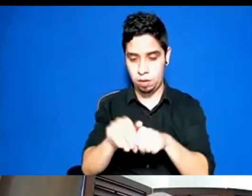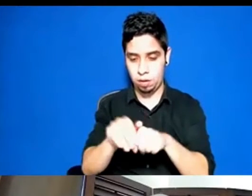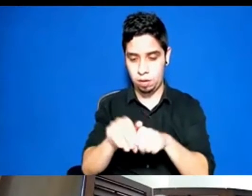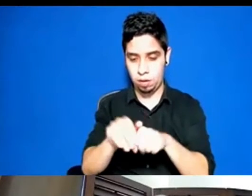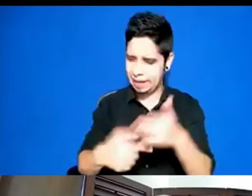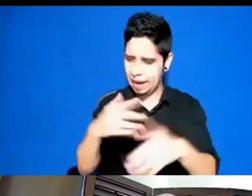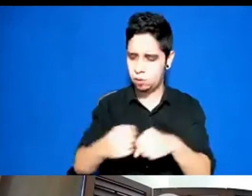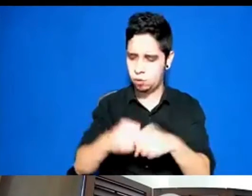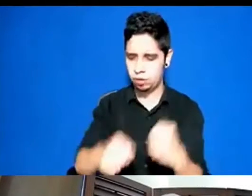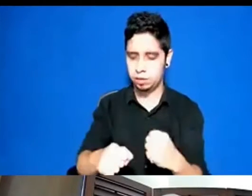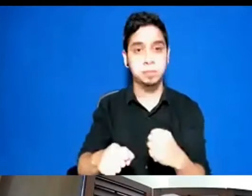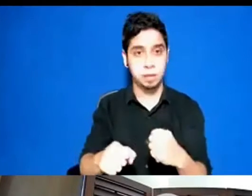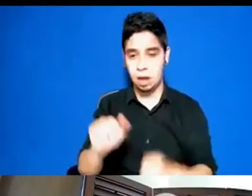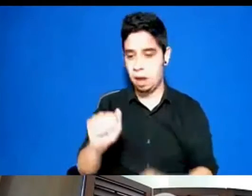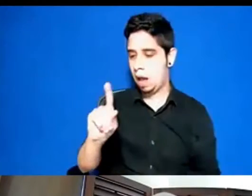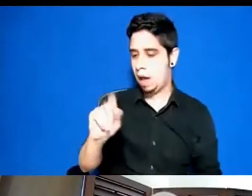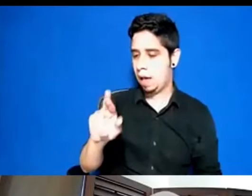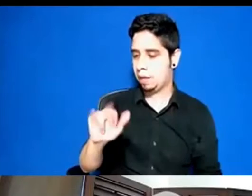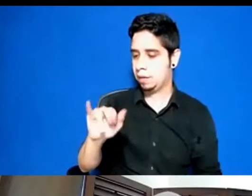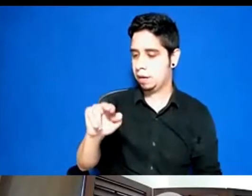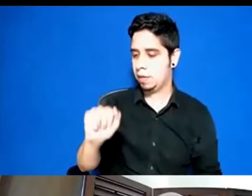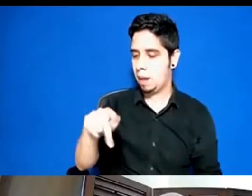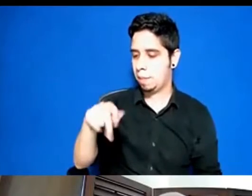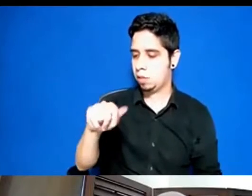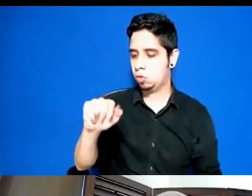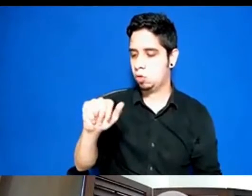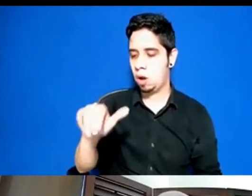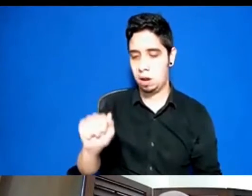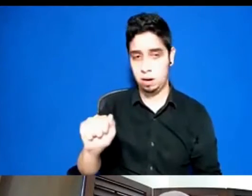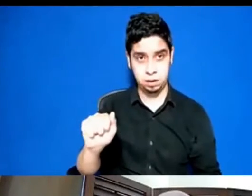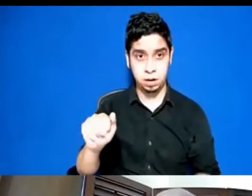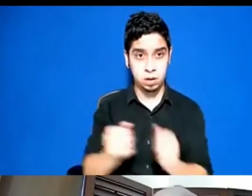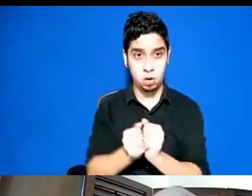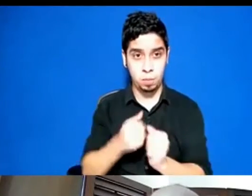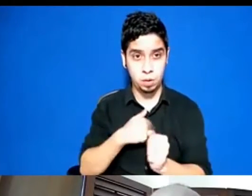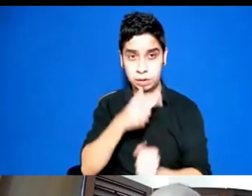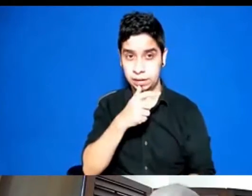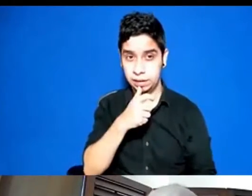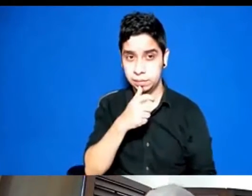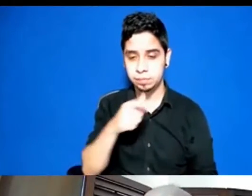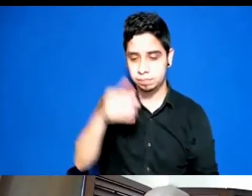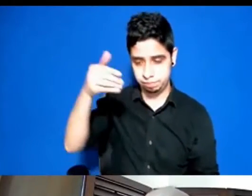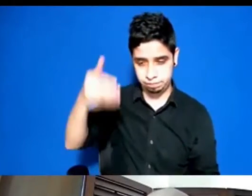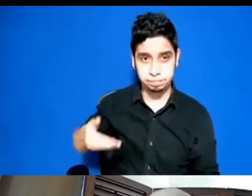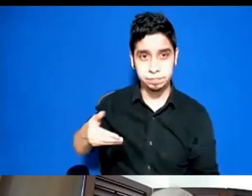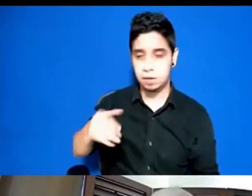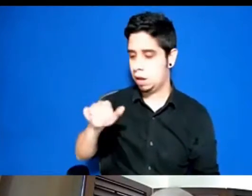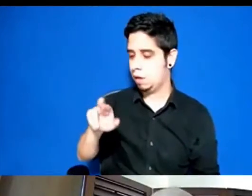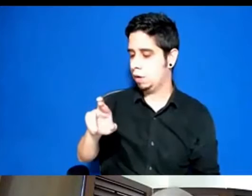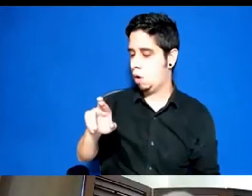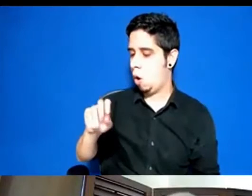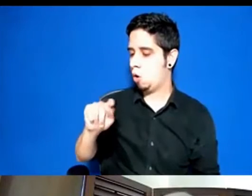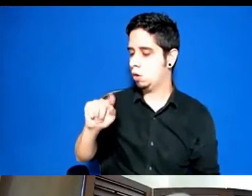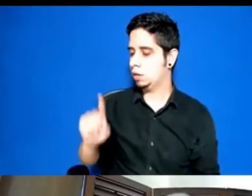Adriana Pantoja todavía está aquí después del año y figura. ¿Y quién me acompaña? Javier Ortiz Cortés, para servirle